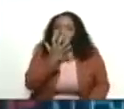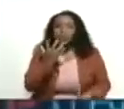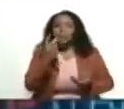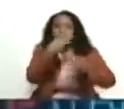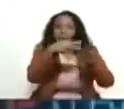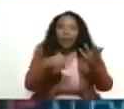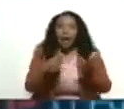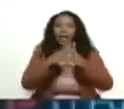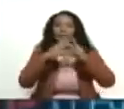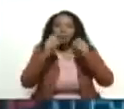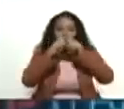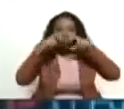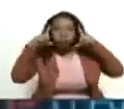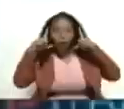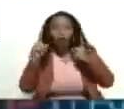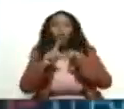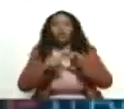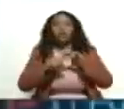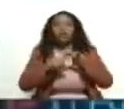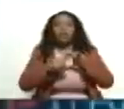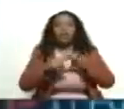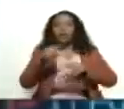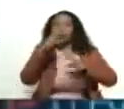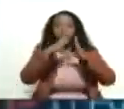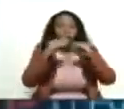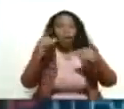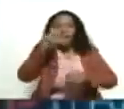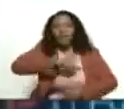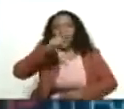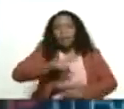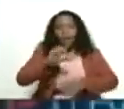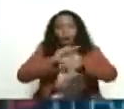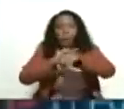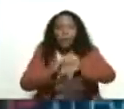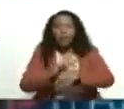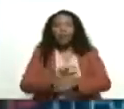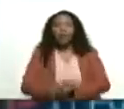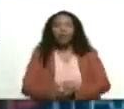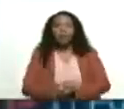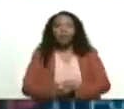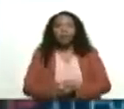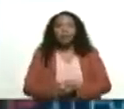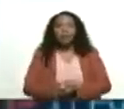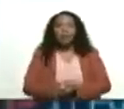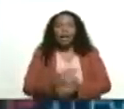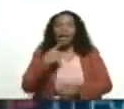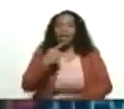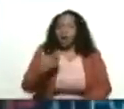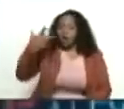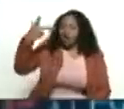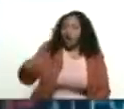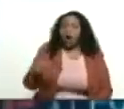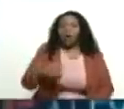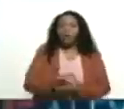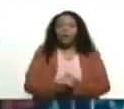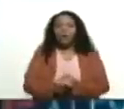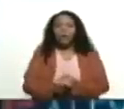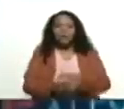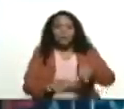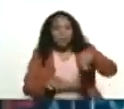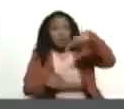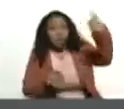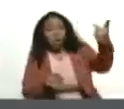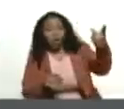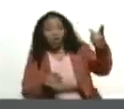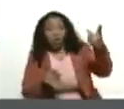comprar tapabocas, para comprar medicamentos antivirales. Y la respuesta fue no. Y la respuesta fue una invasión de